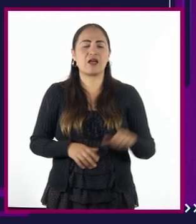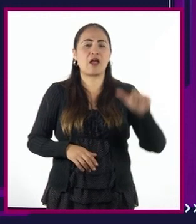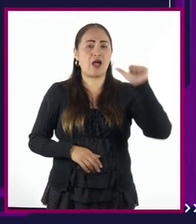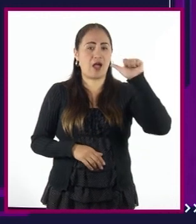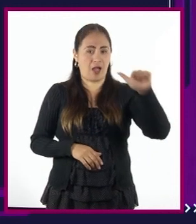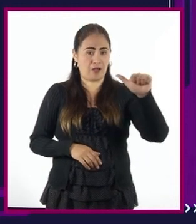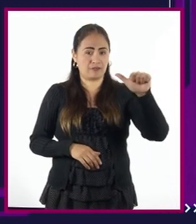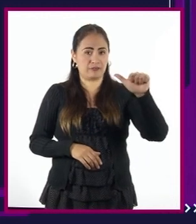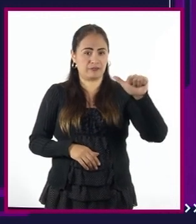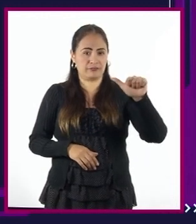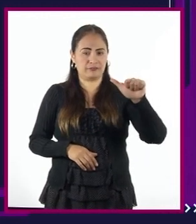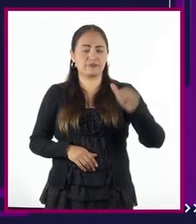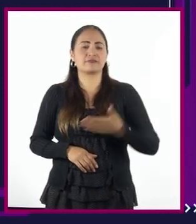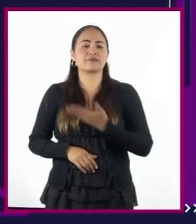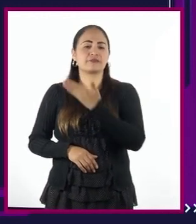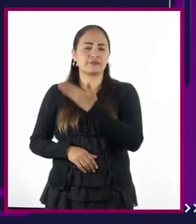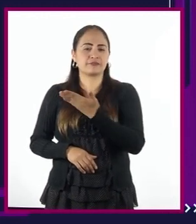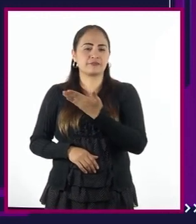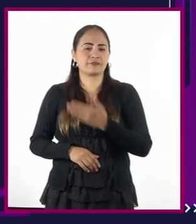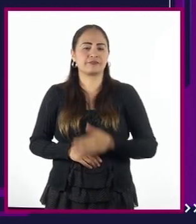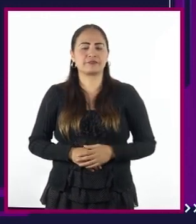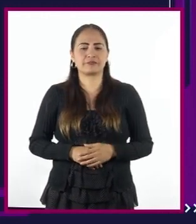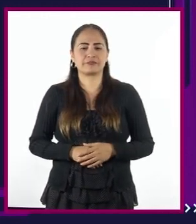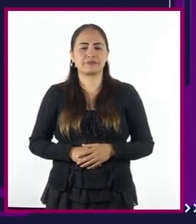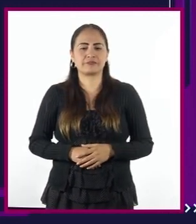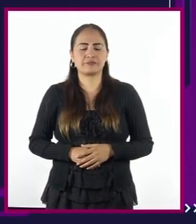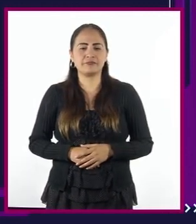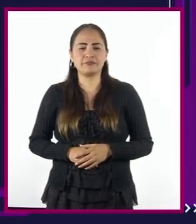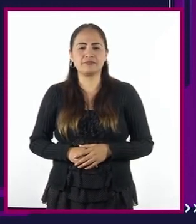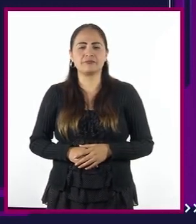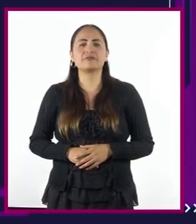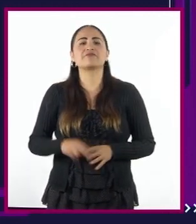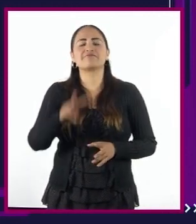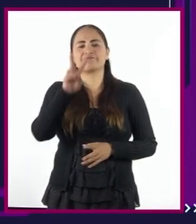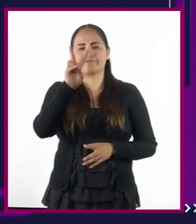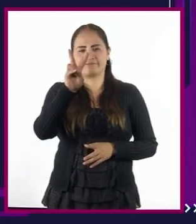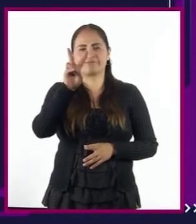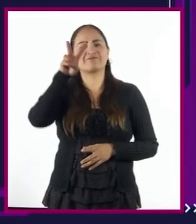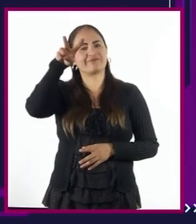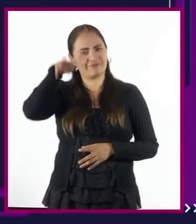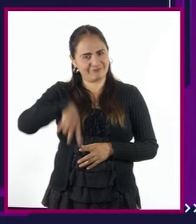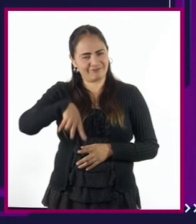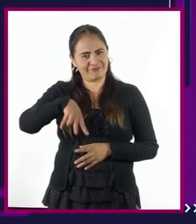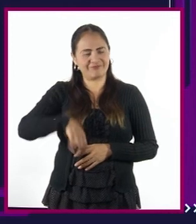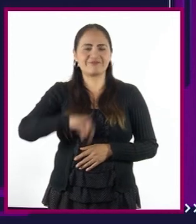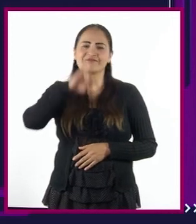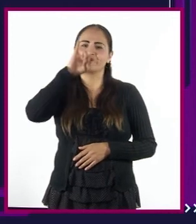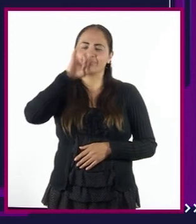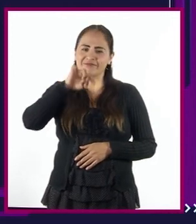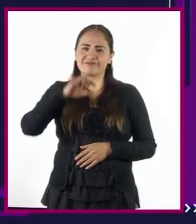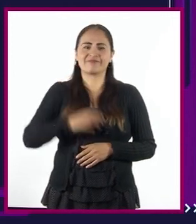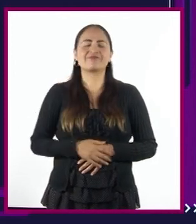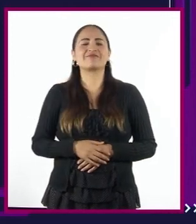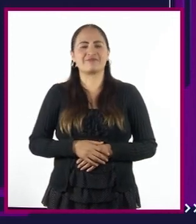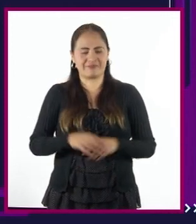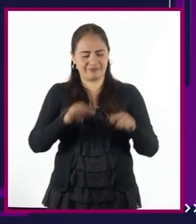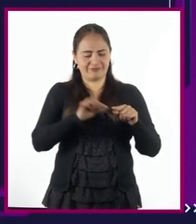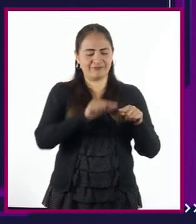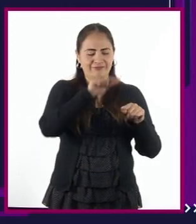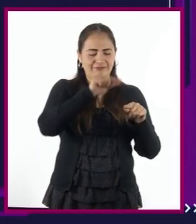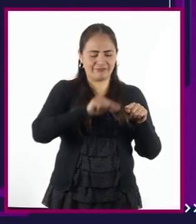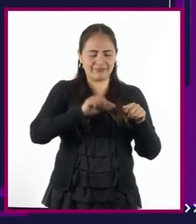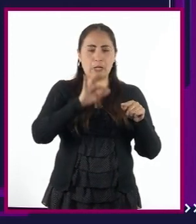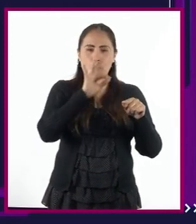un conjunto de puntos unidos por segmentos de recta. Es verdadero, ya que así se traza una gráfica de